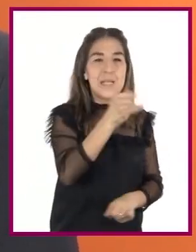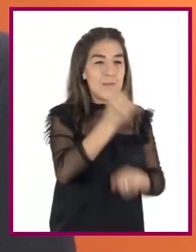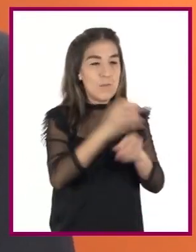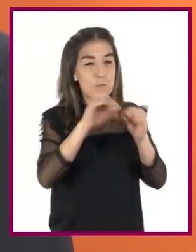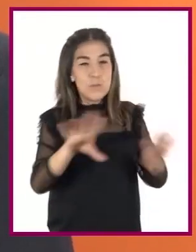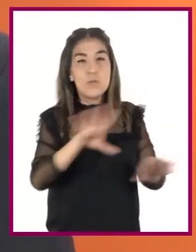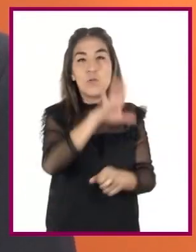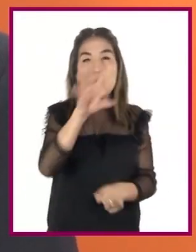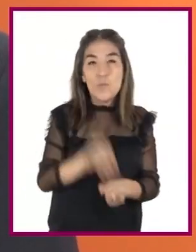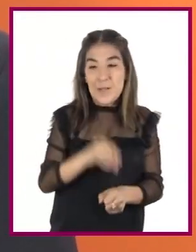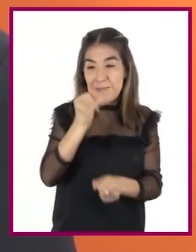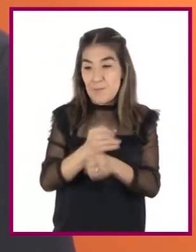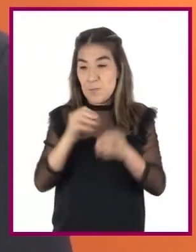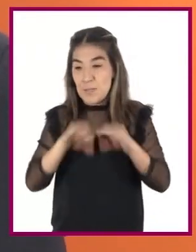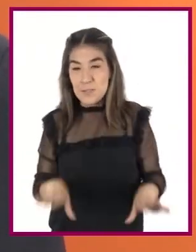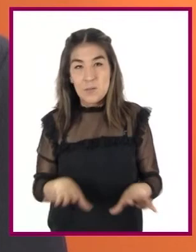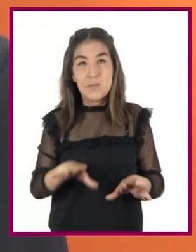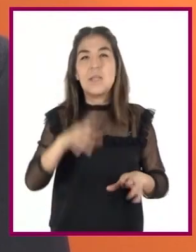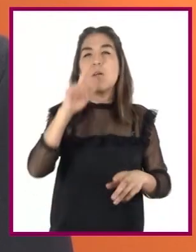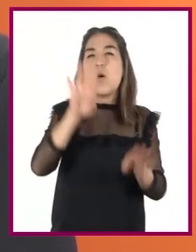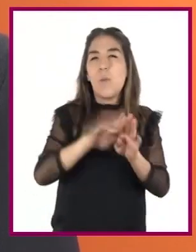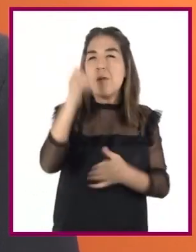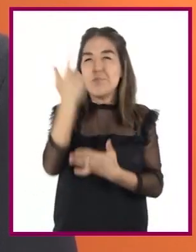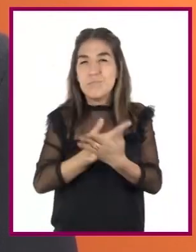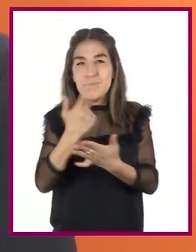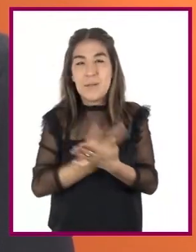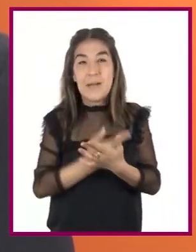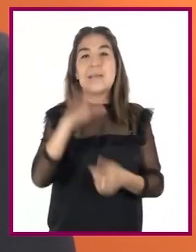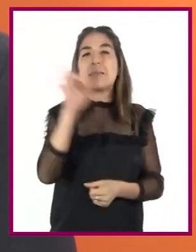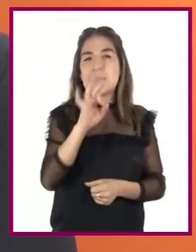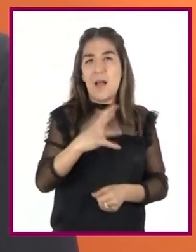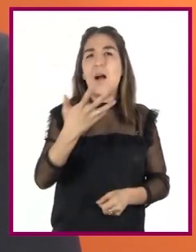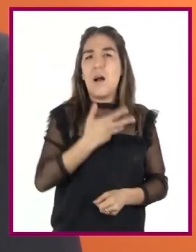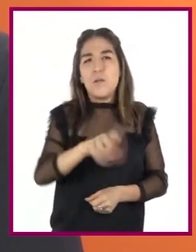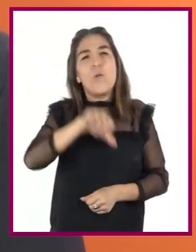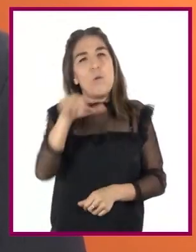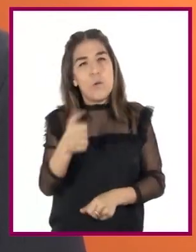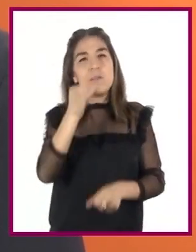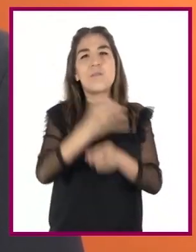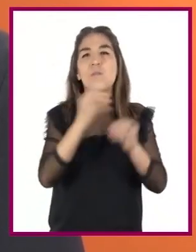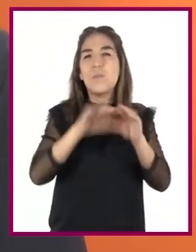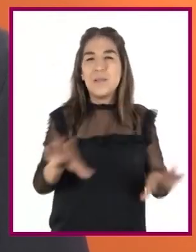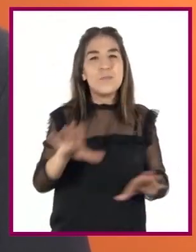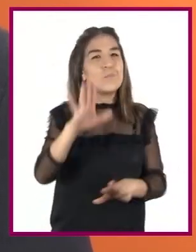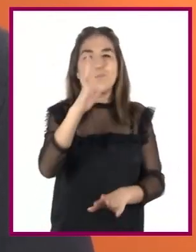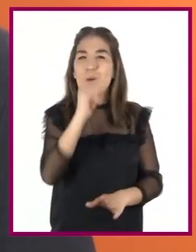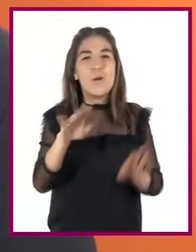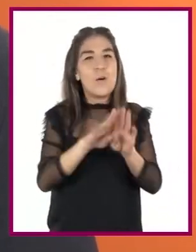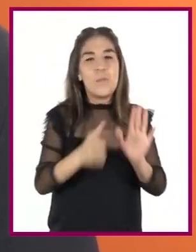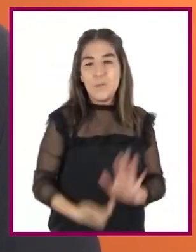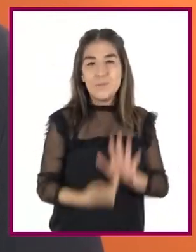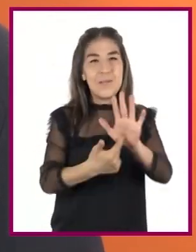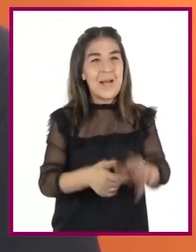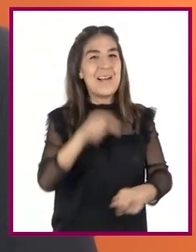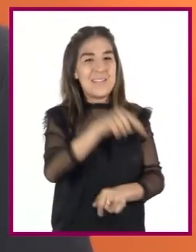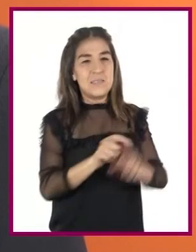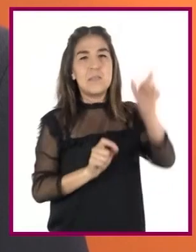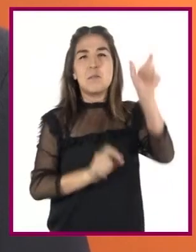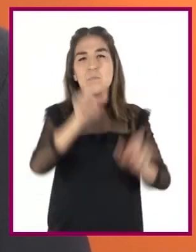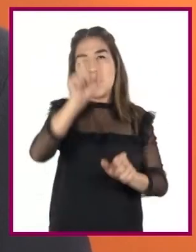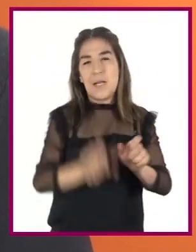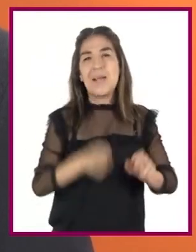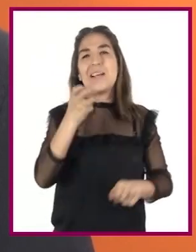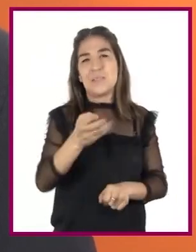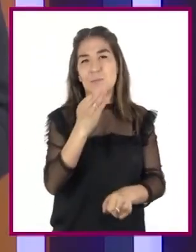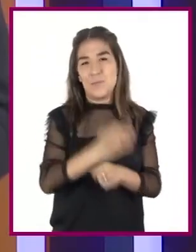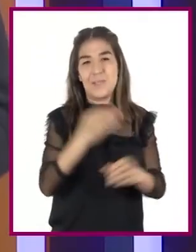un conjunto de datos, pero puede ocurrir que exista otra información que no sea posible mostrar en el gráfico motivo de esta